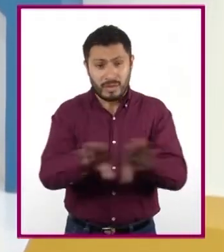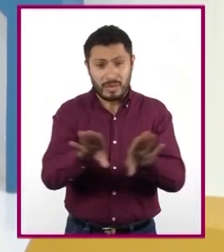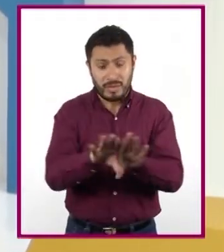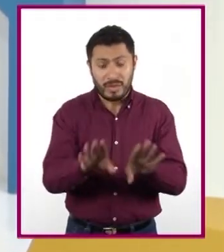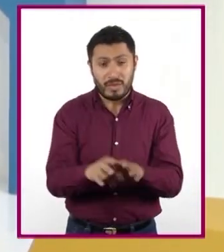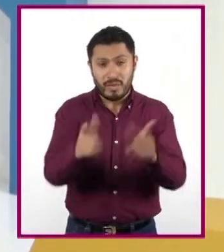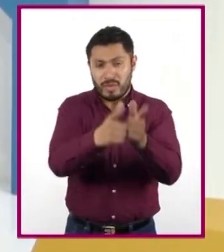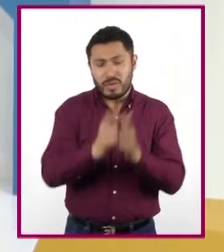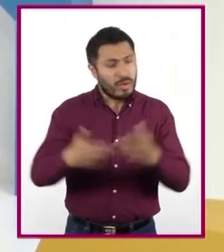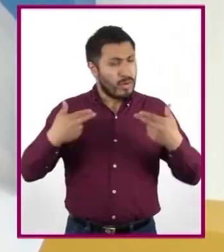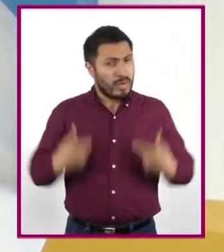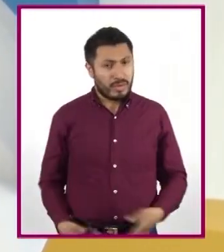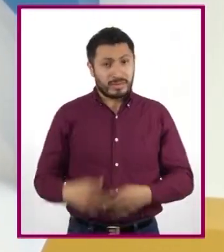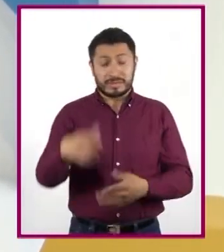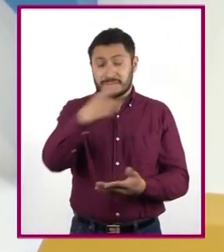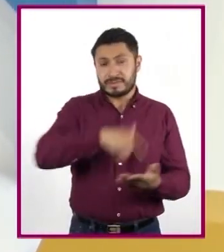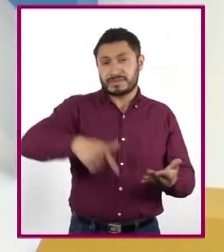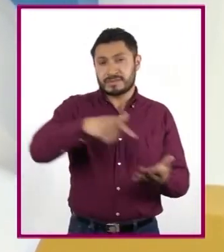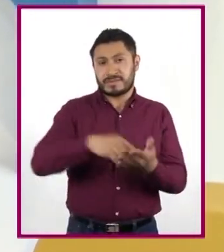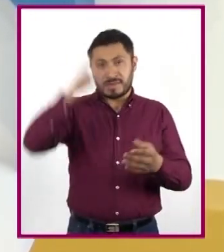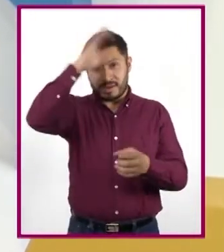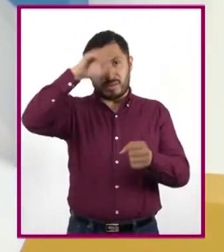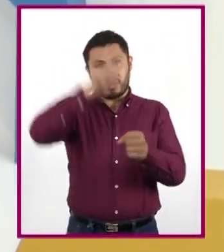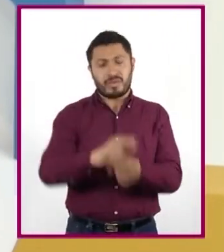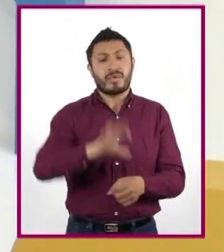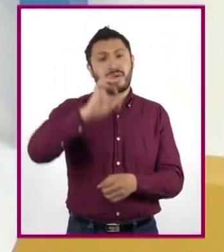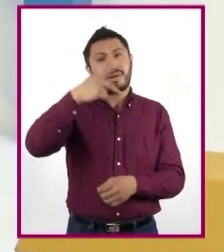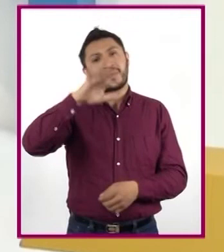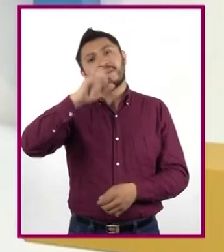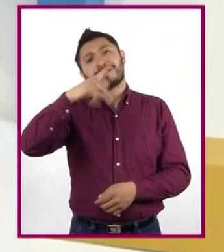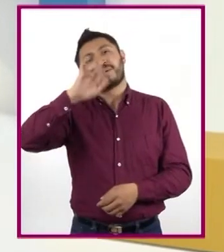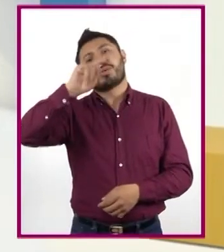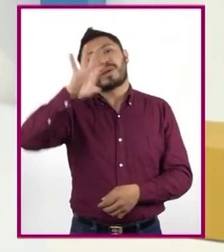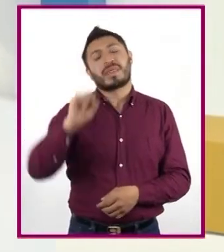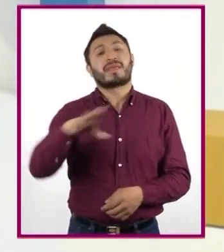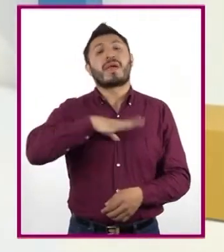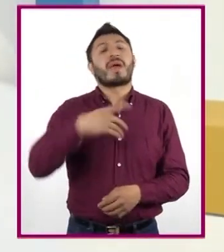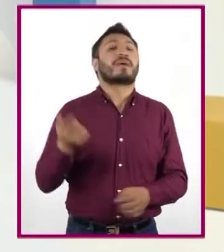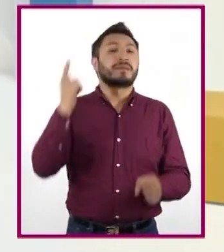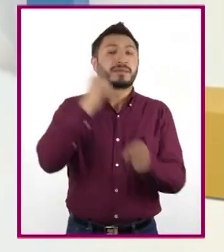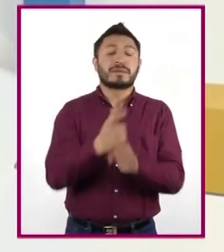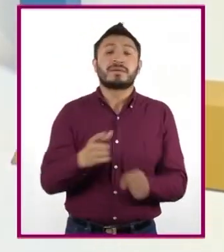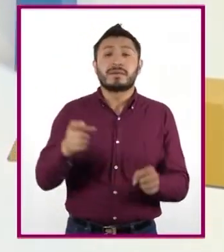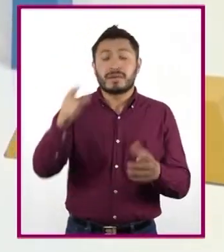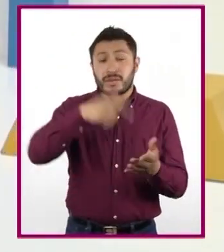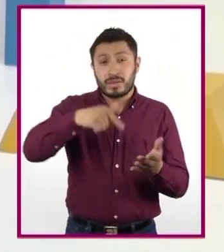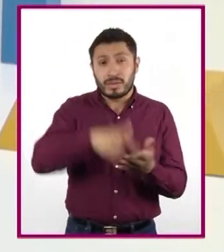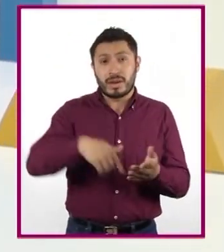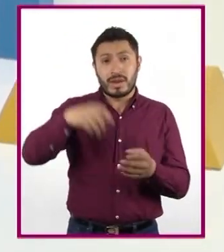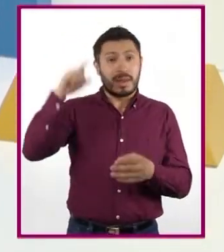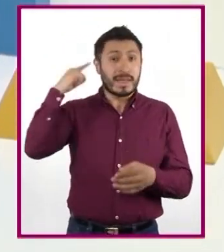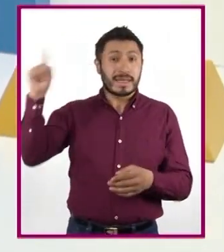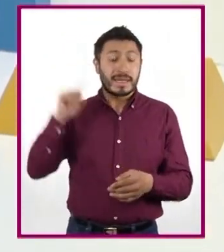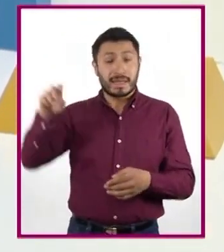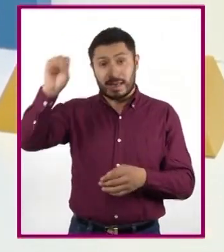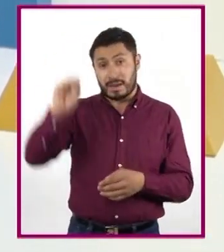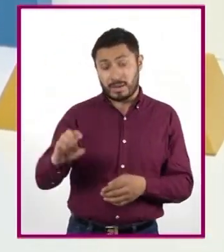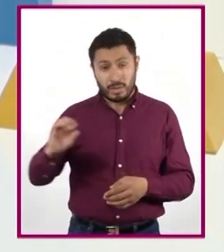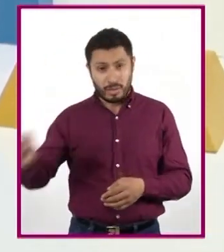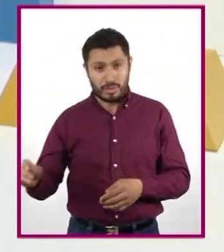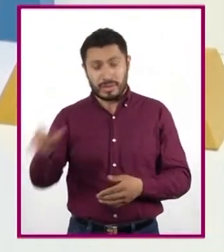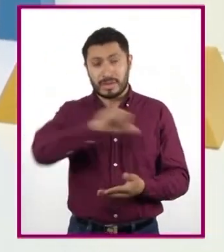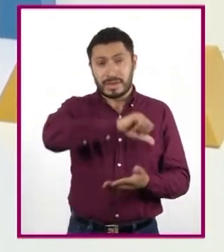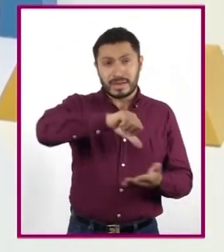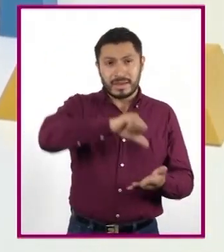grupos humanos. La región de la cultura chalchihuites comprendió el suroeste de Zacatecas, centro-occidente de